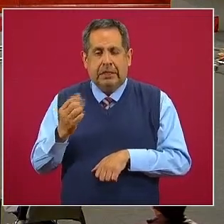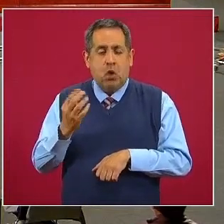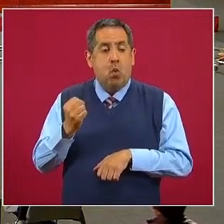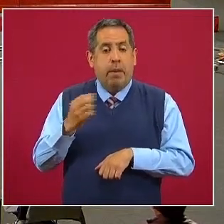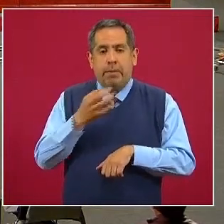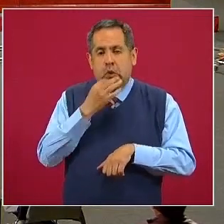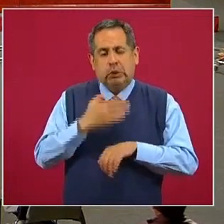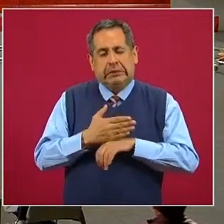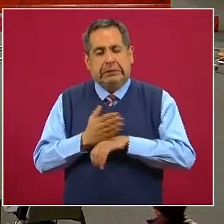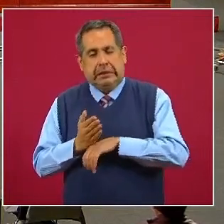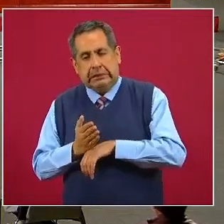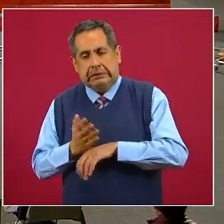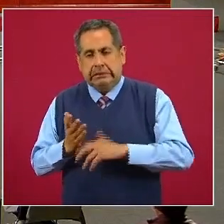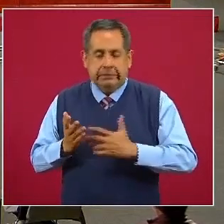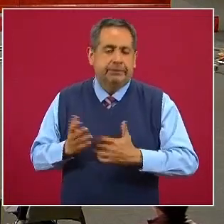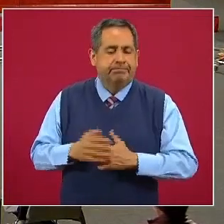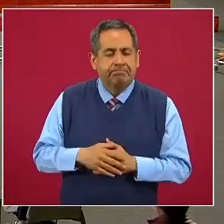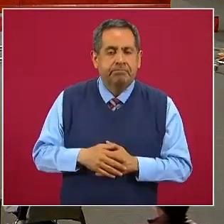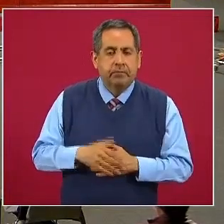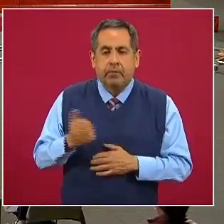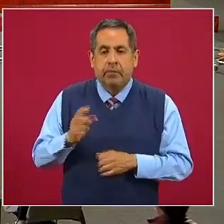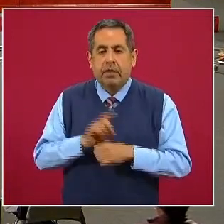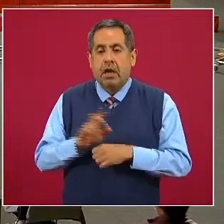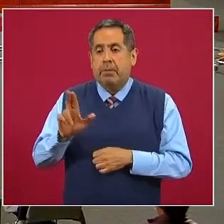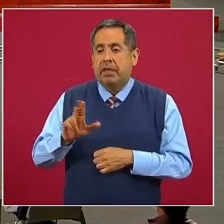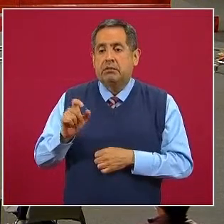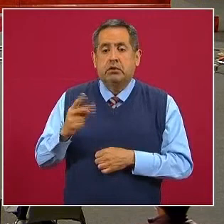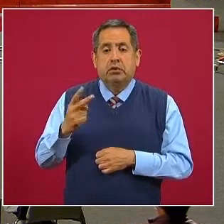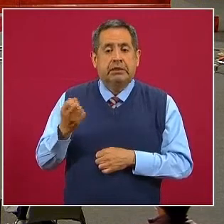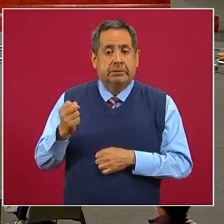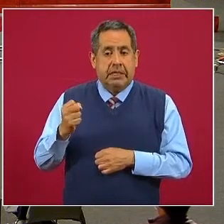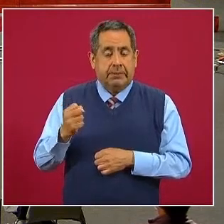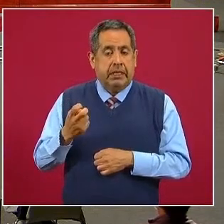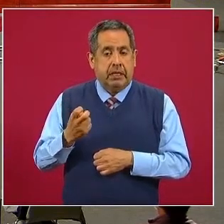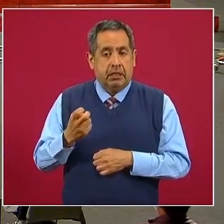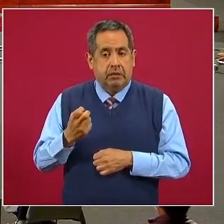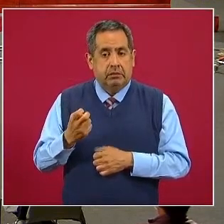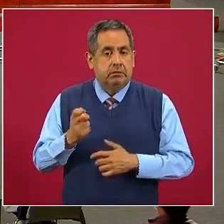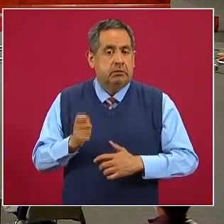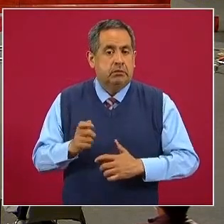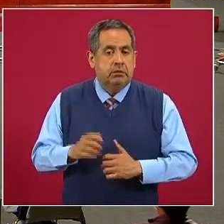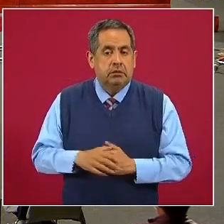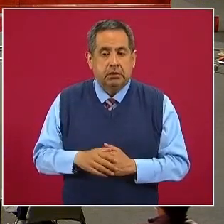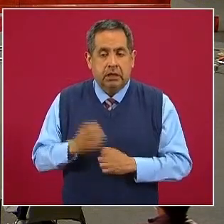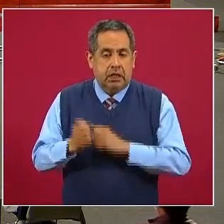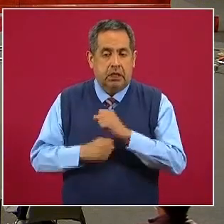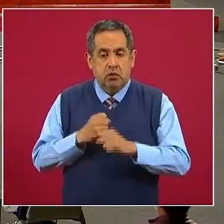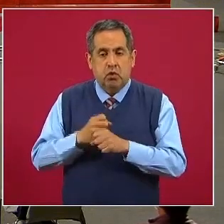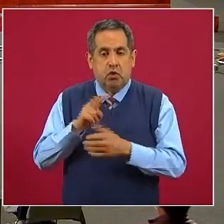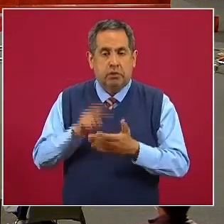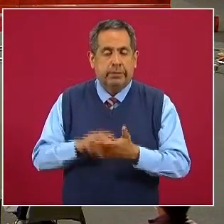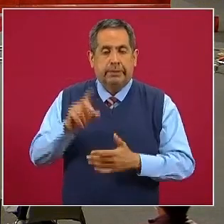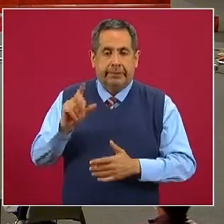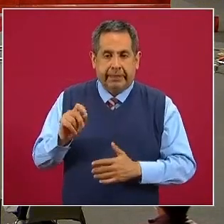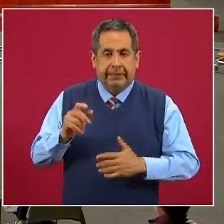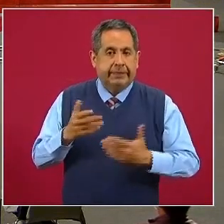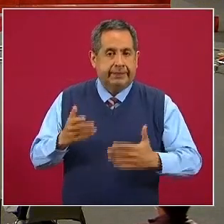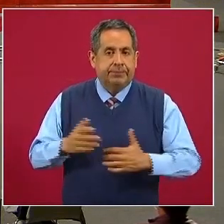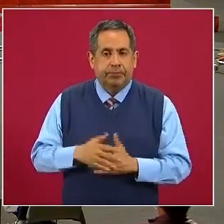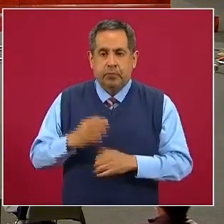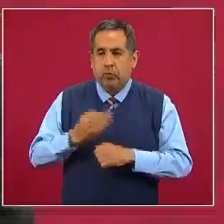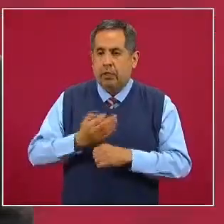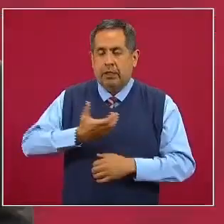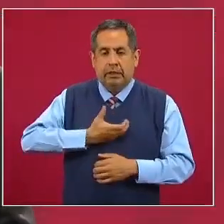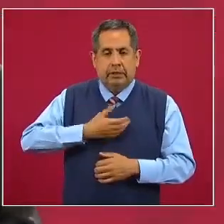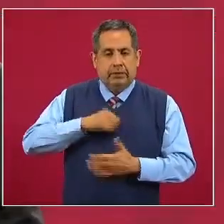minutos tarde de este martes 22 de septiembre de 2020. Y estamos en el